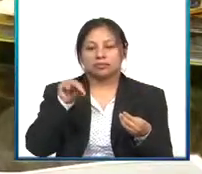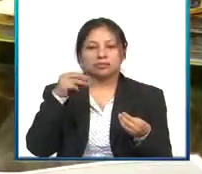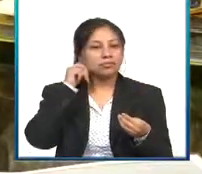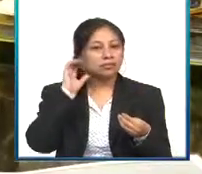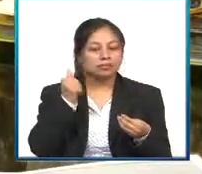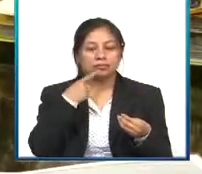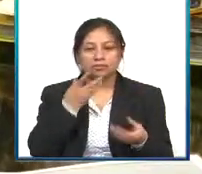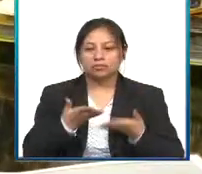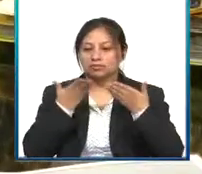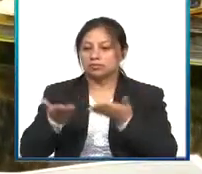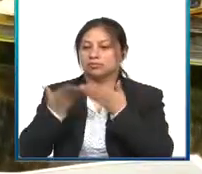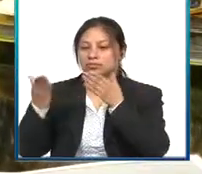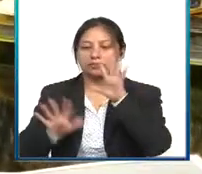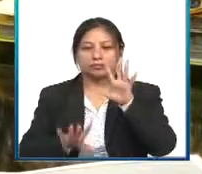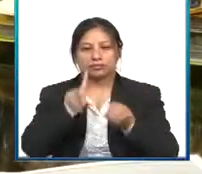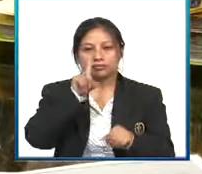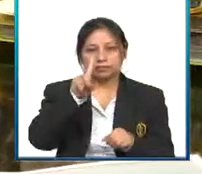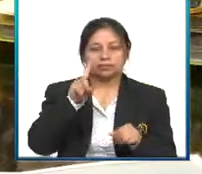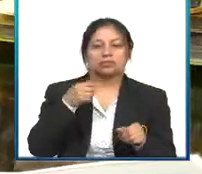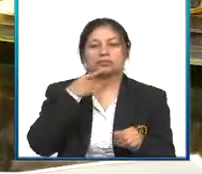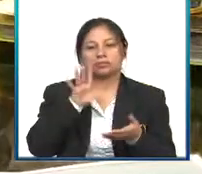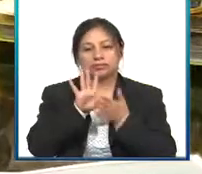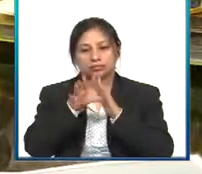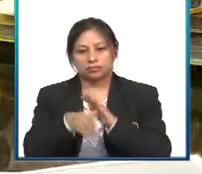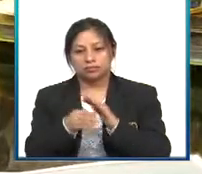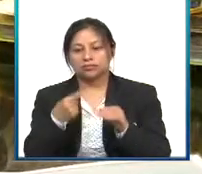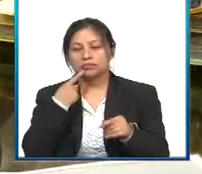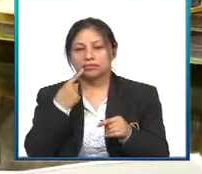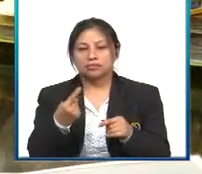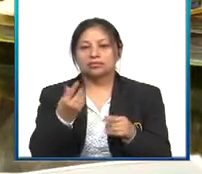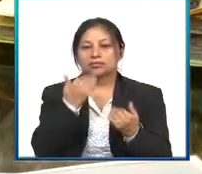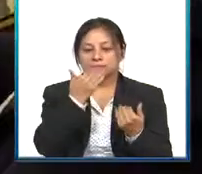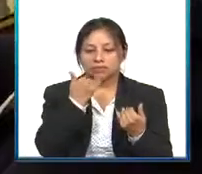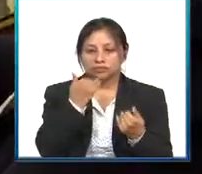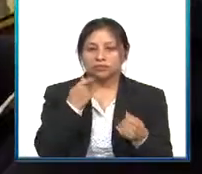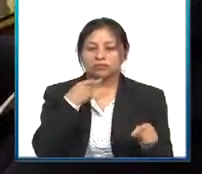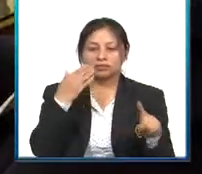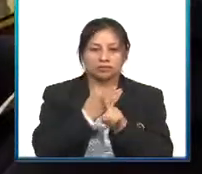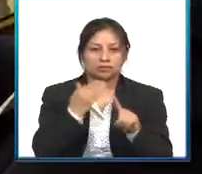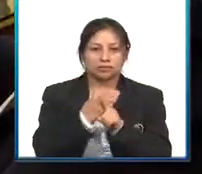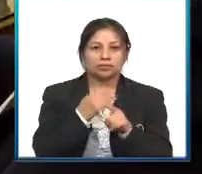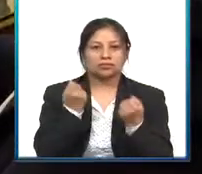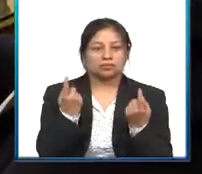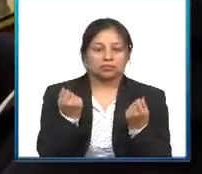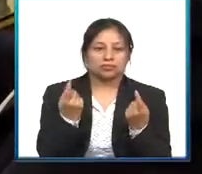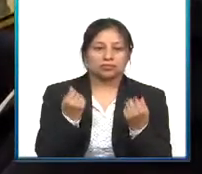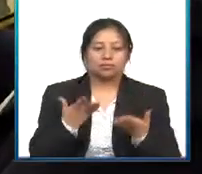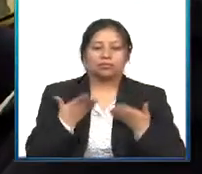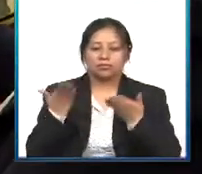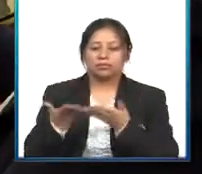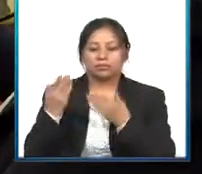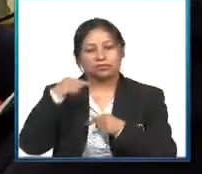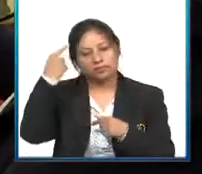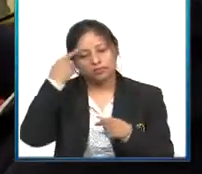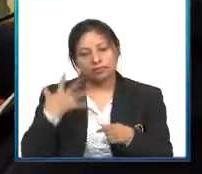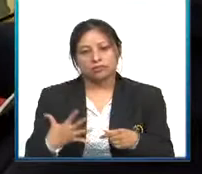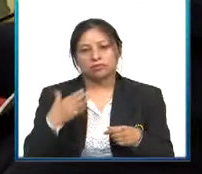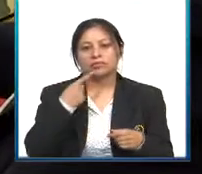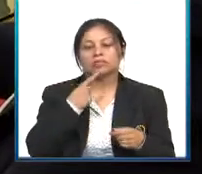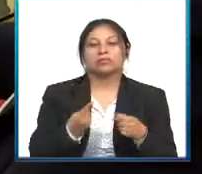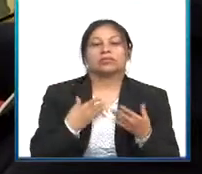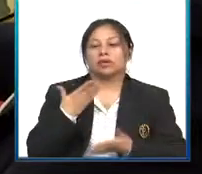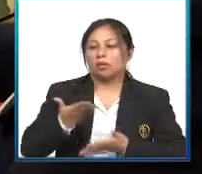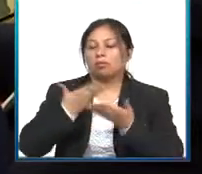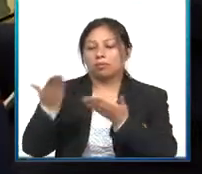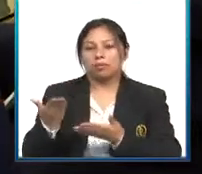la fecha han hecho entrega de 11.134 raciones para mitigar el hambre de los afectados y que tienen pendiente de entregar en los próximos días 11.000